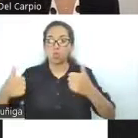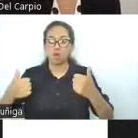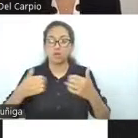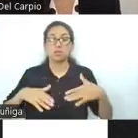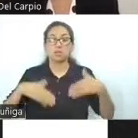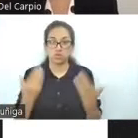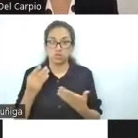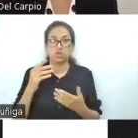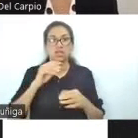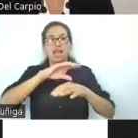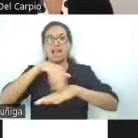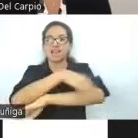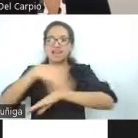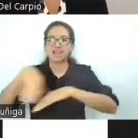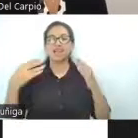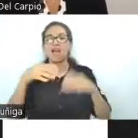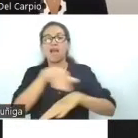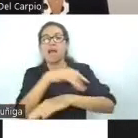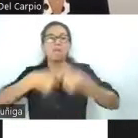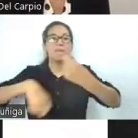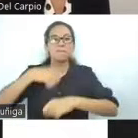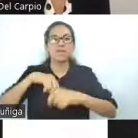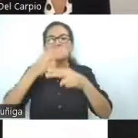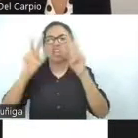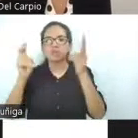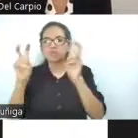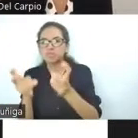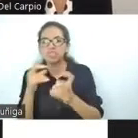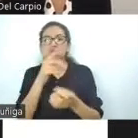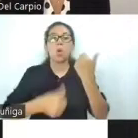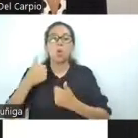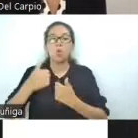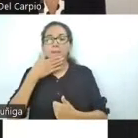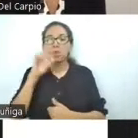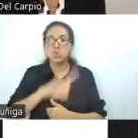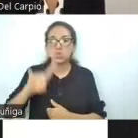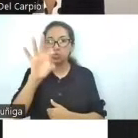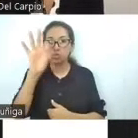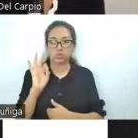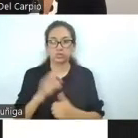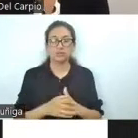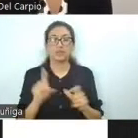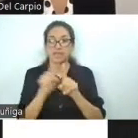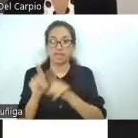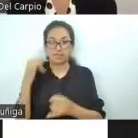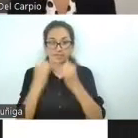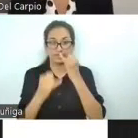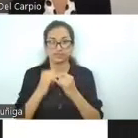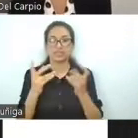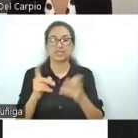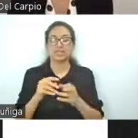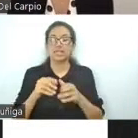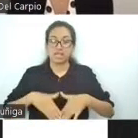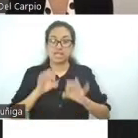tenemos en el mercado actualmente y cuáles son las recomendaciones respecto a su uso. Y finalmente vamos a hablar también sobre la higiene sexual, es